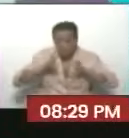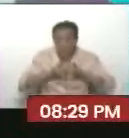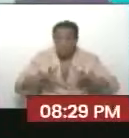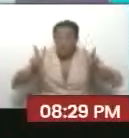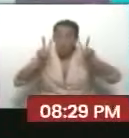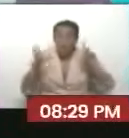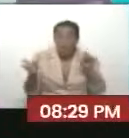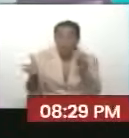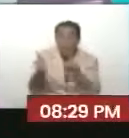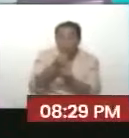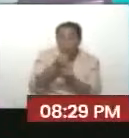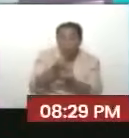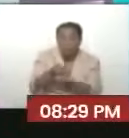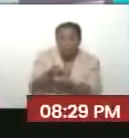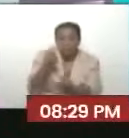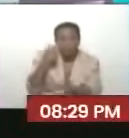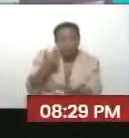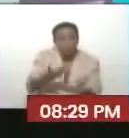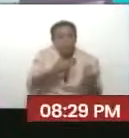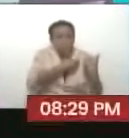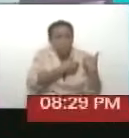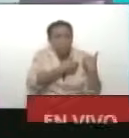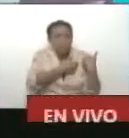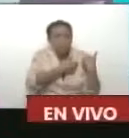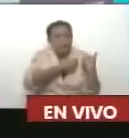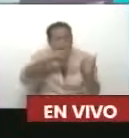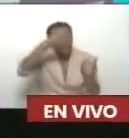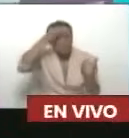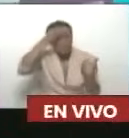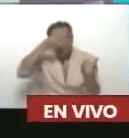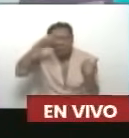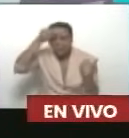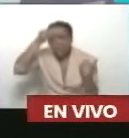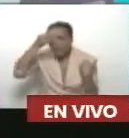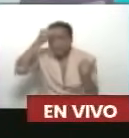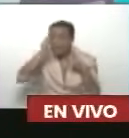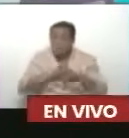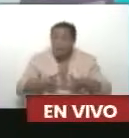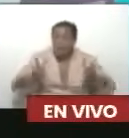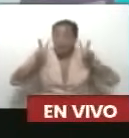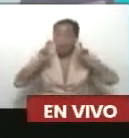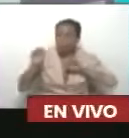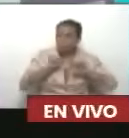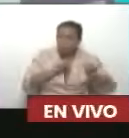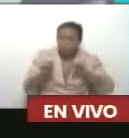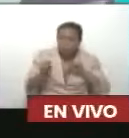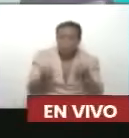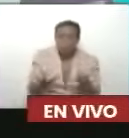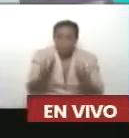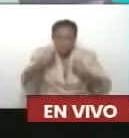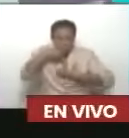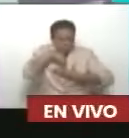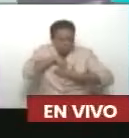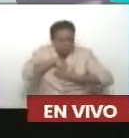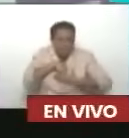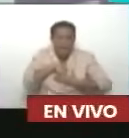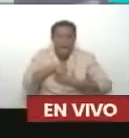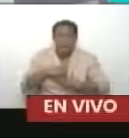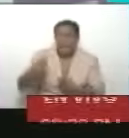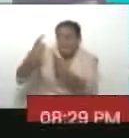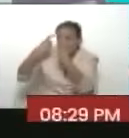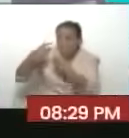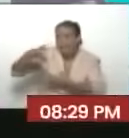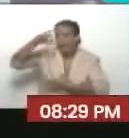consigue, que uno asume, asimila, de los valores que nos mueven a los venezolanos. Y pudiéramos